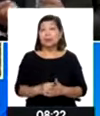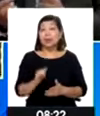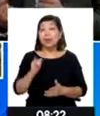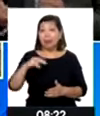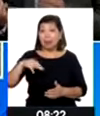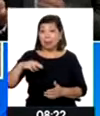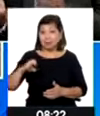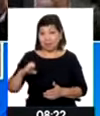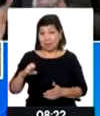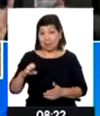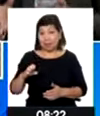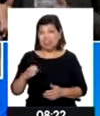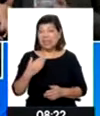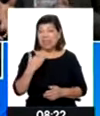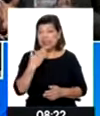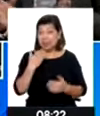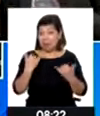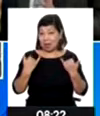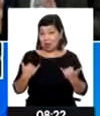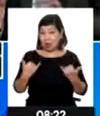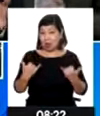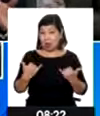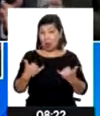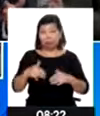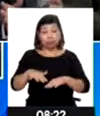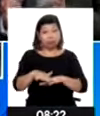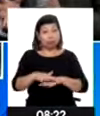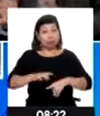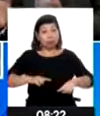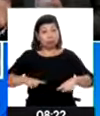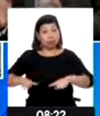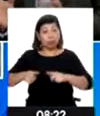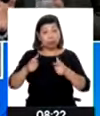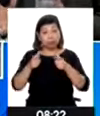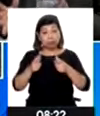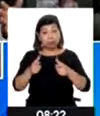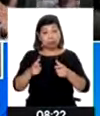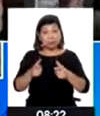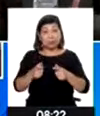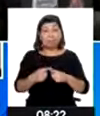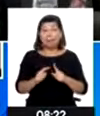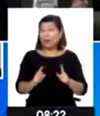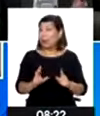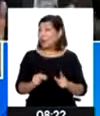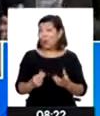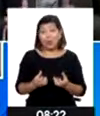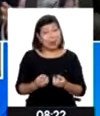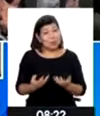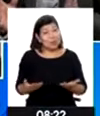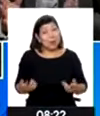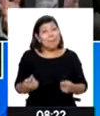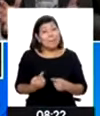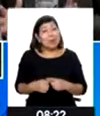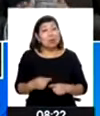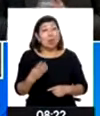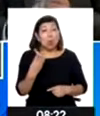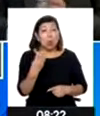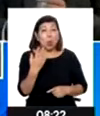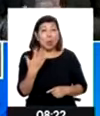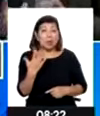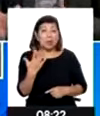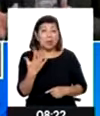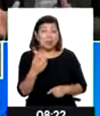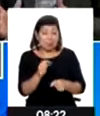INPE es el que en estos momentos administra esta vigilancia electrónica. No tenemos muchos, solo